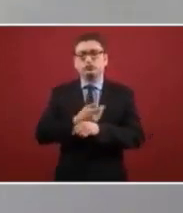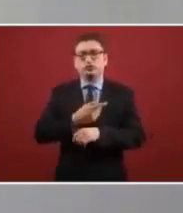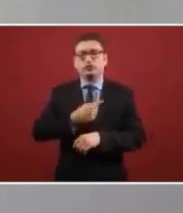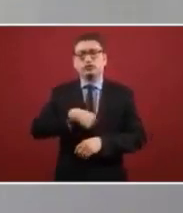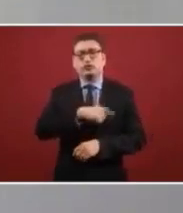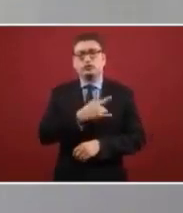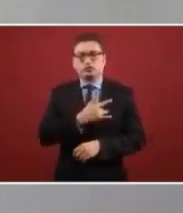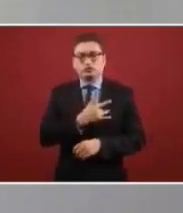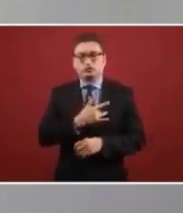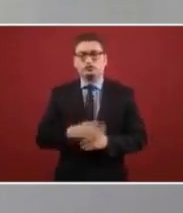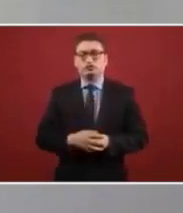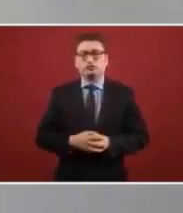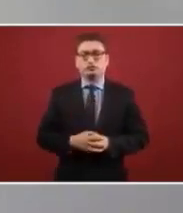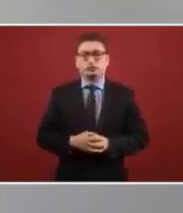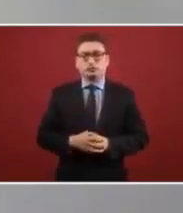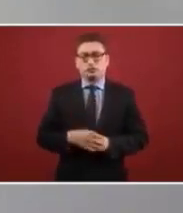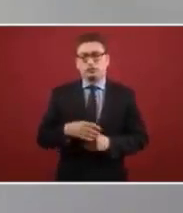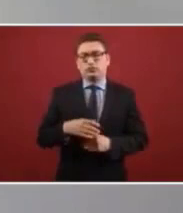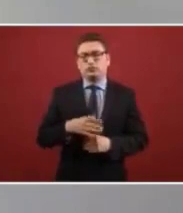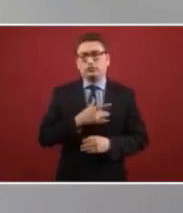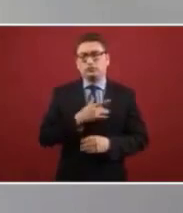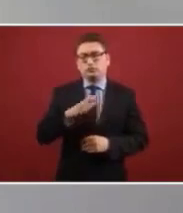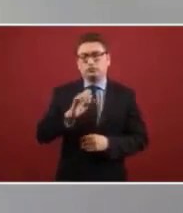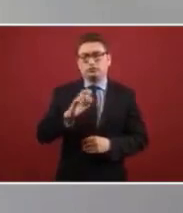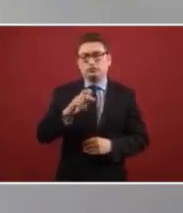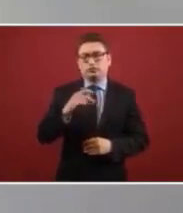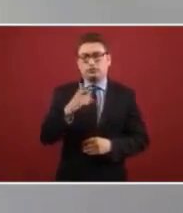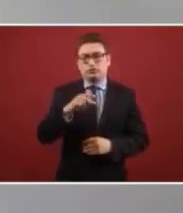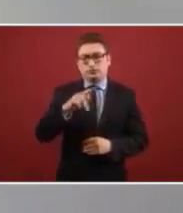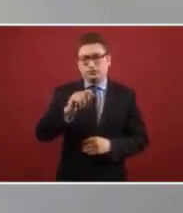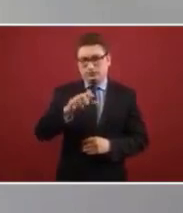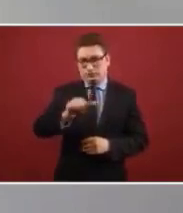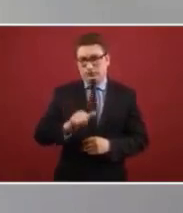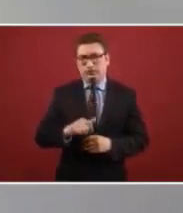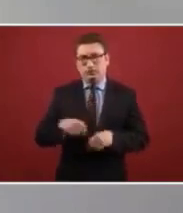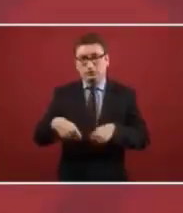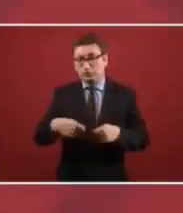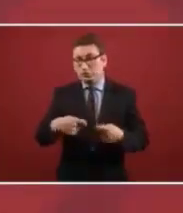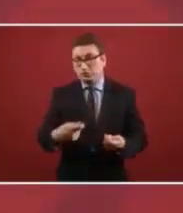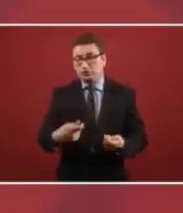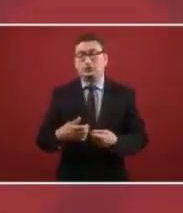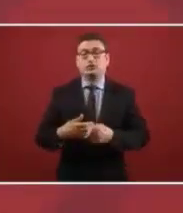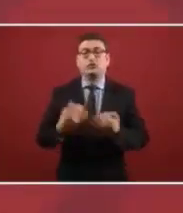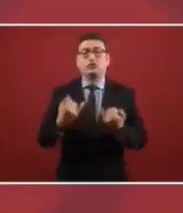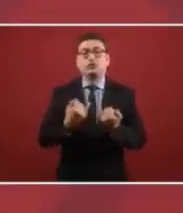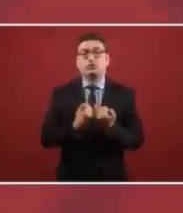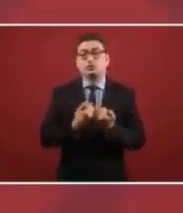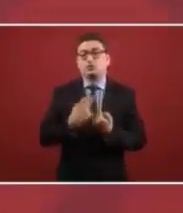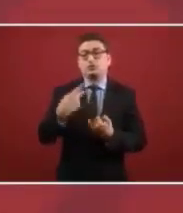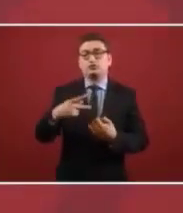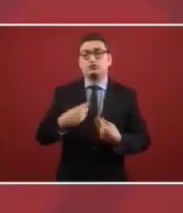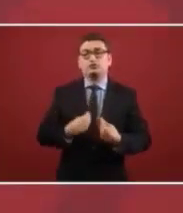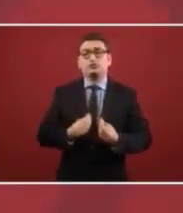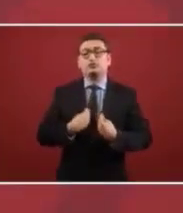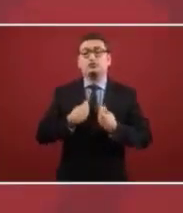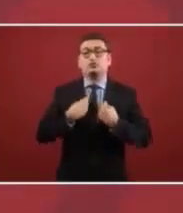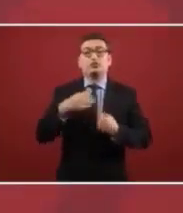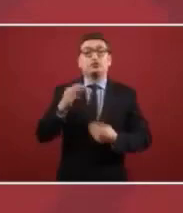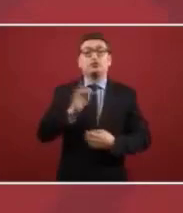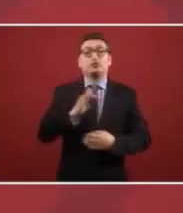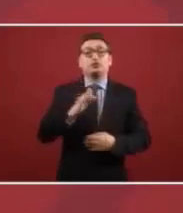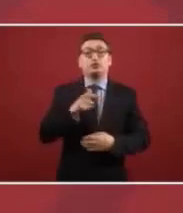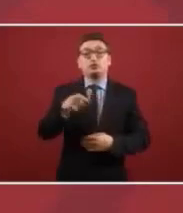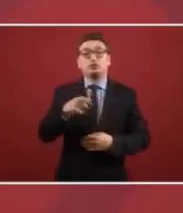cardiopatía congénita y si dentro de su vida ha sufrido de